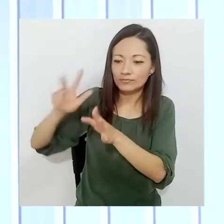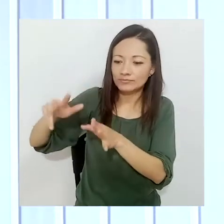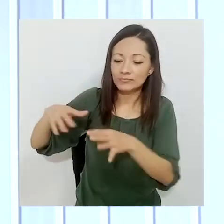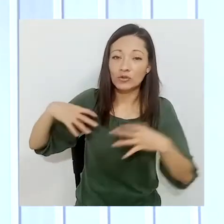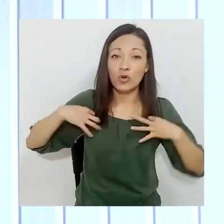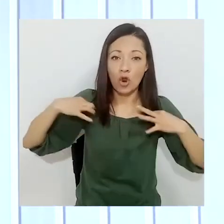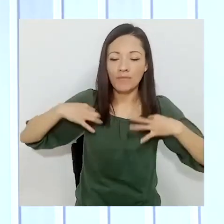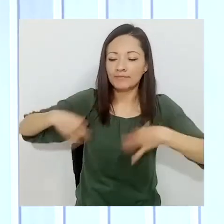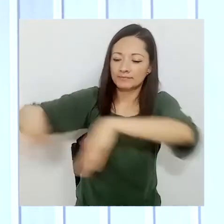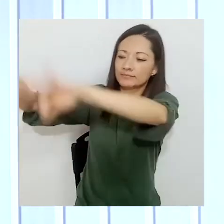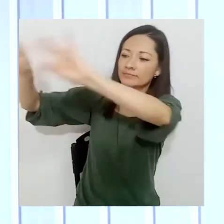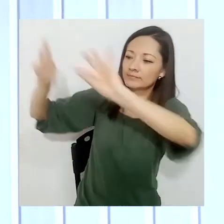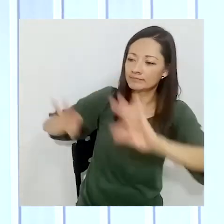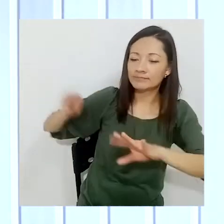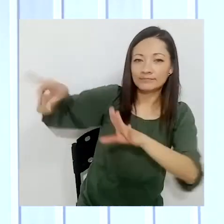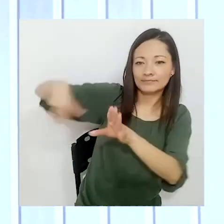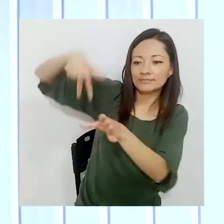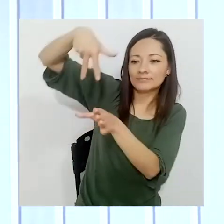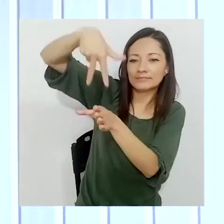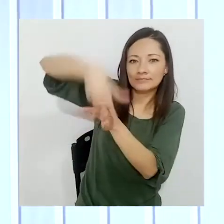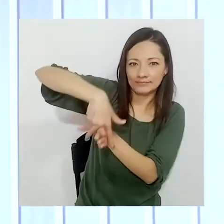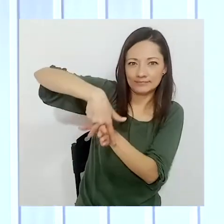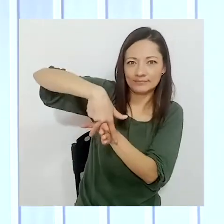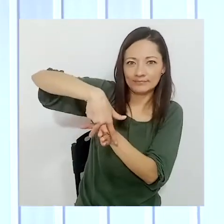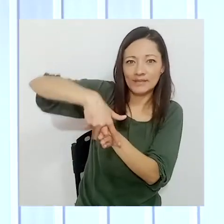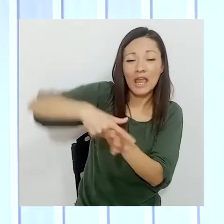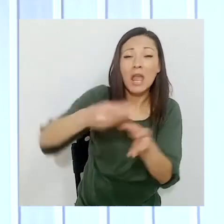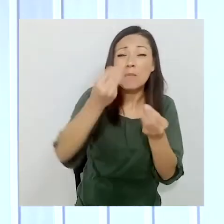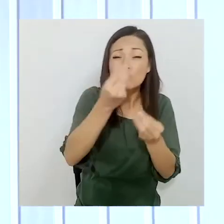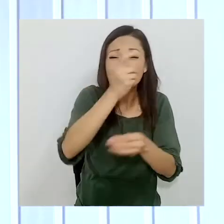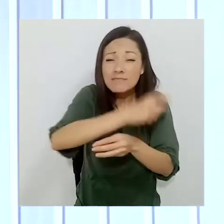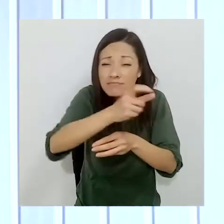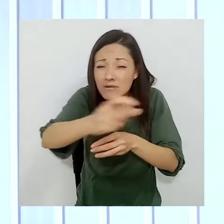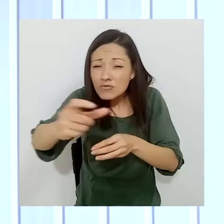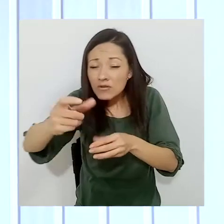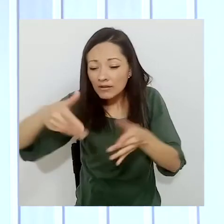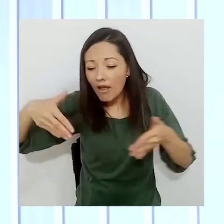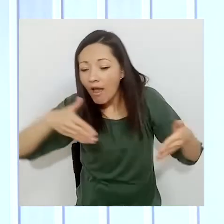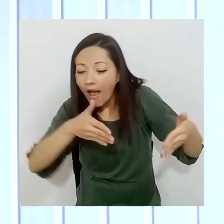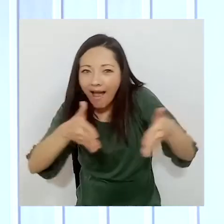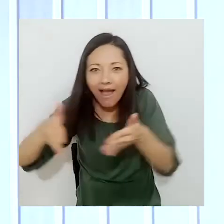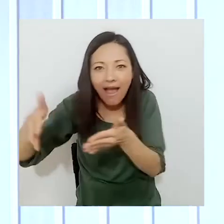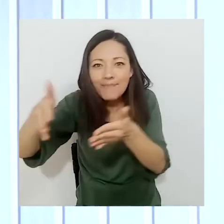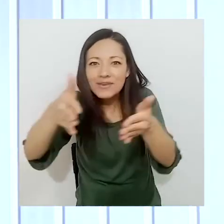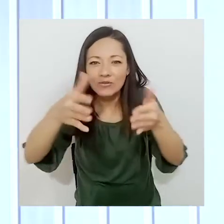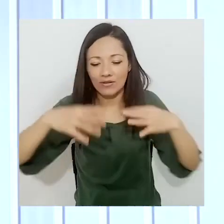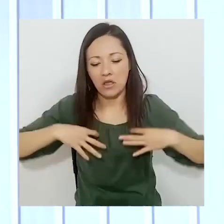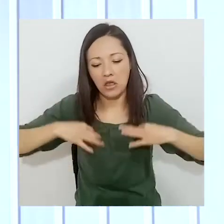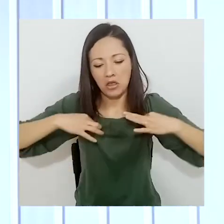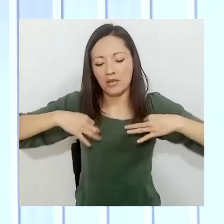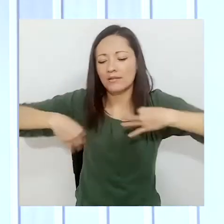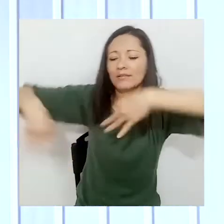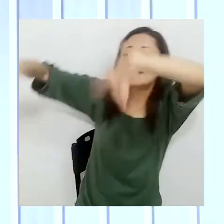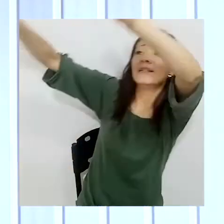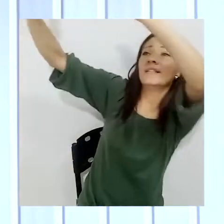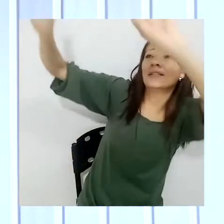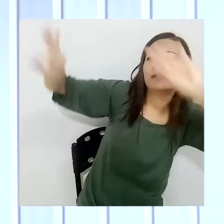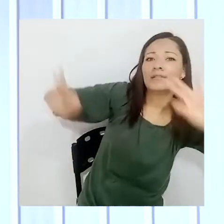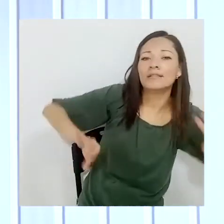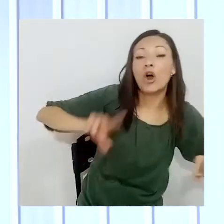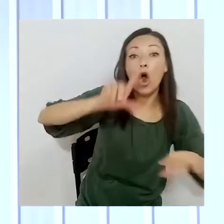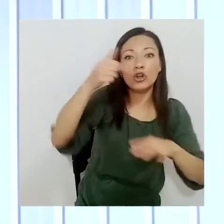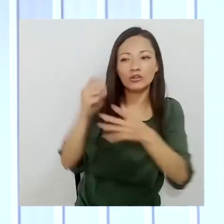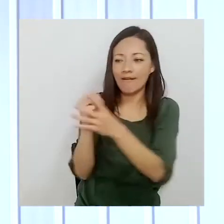él. También muchos tendían sus mantos por el camino y otros cortaban ramas de los árboles y